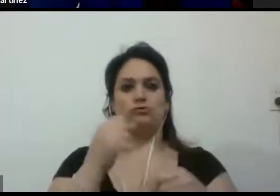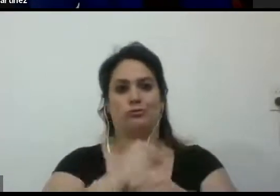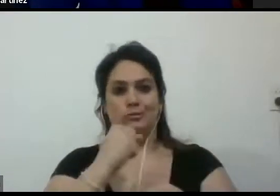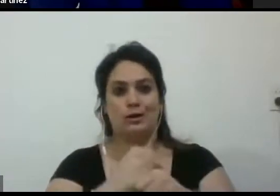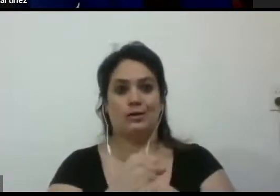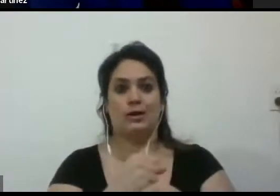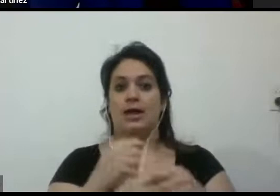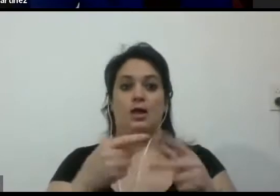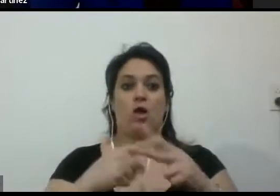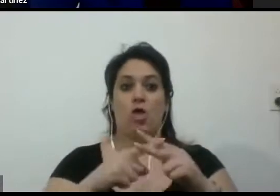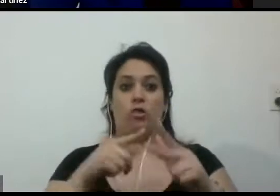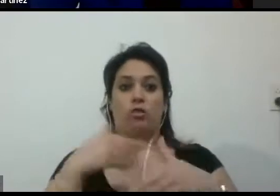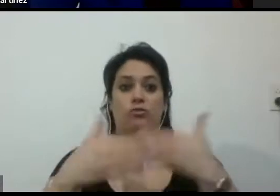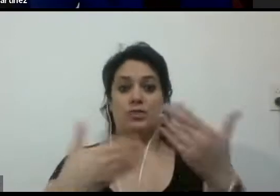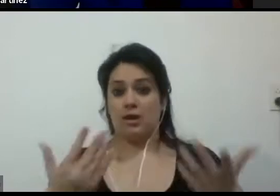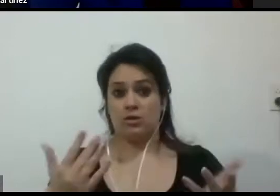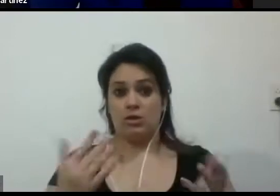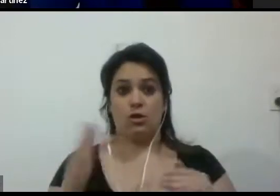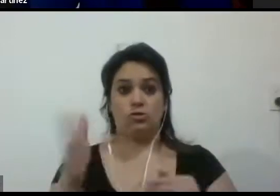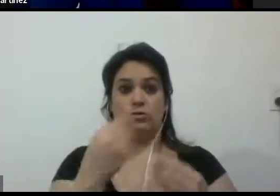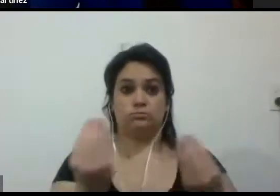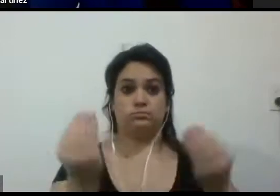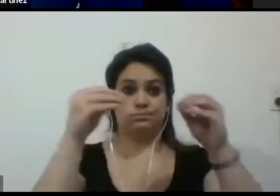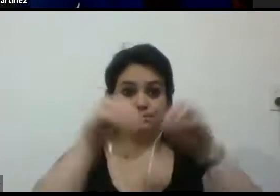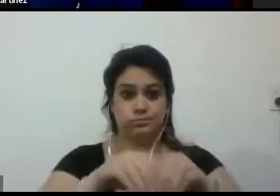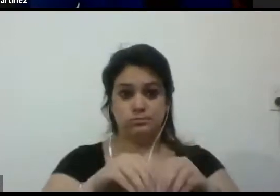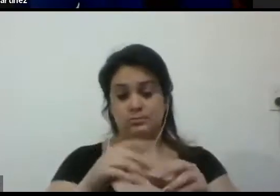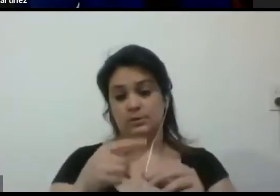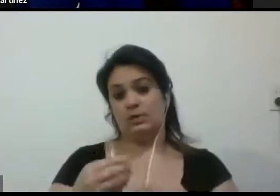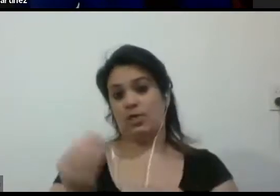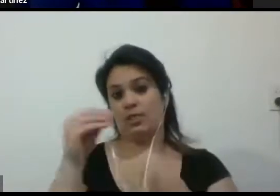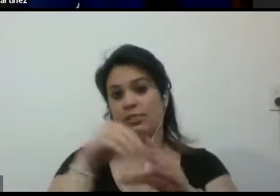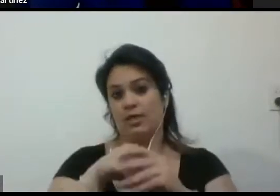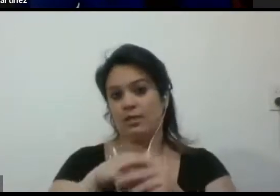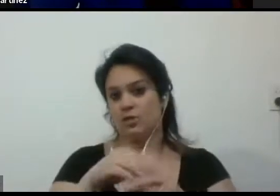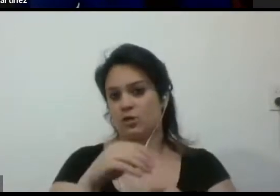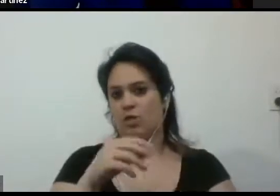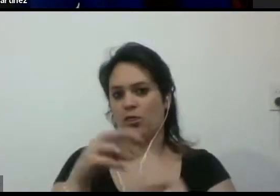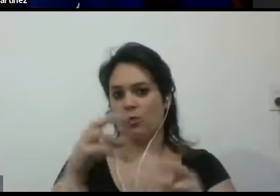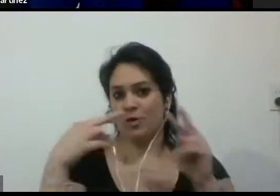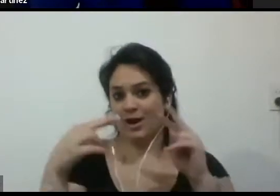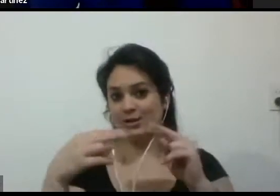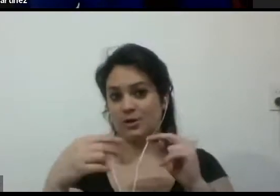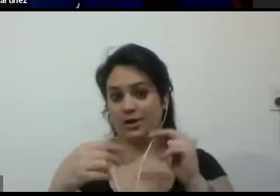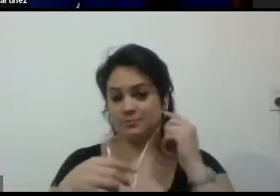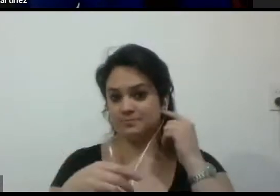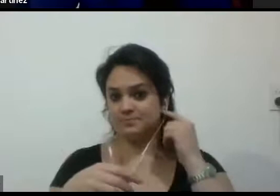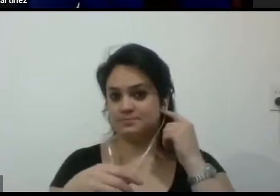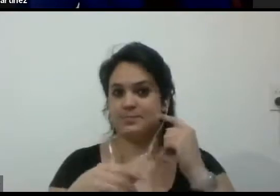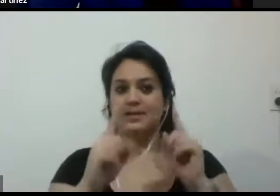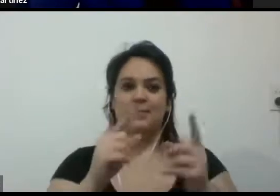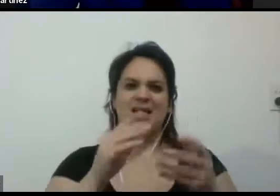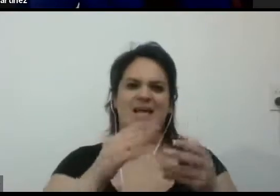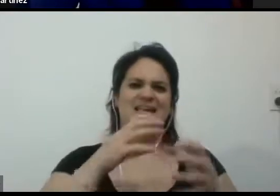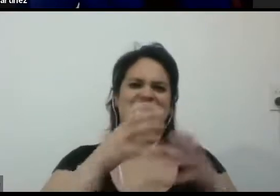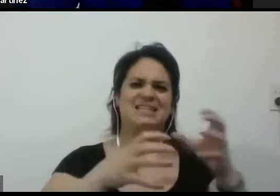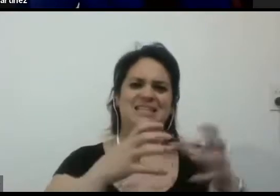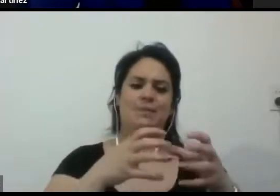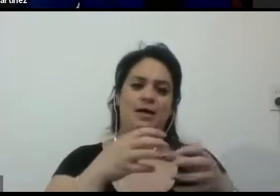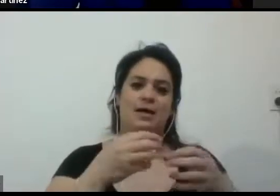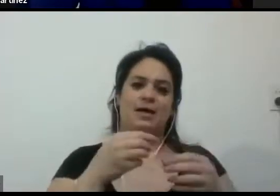tecnología todo lo que podemos aplicar en también estos sistemas de producción a fin de maximizar